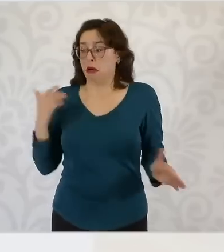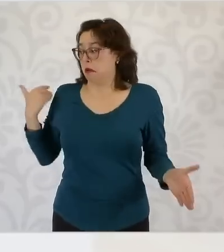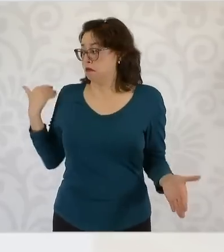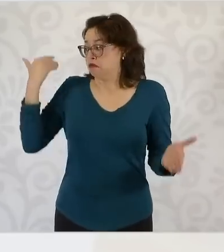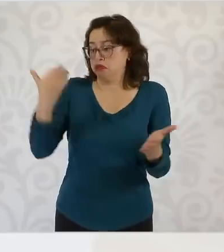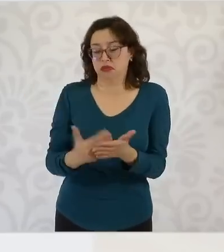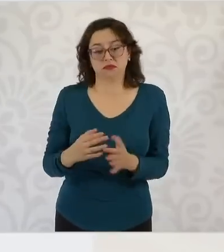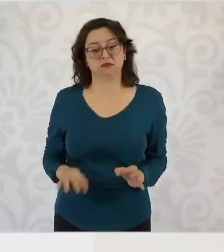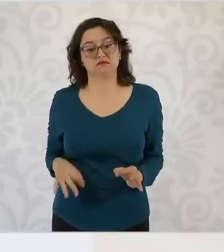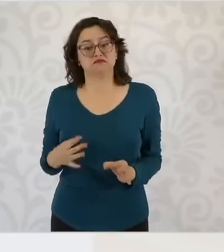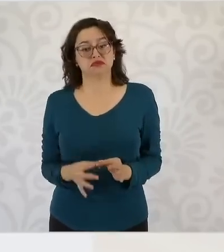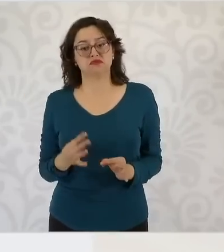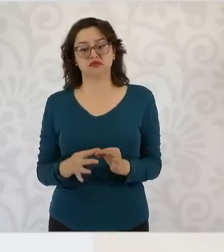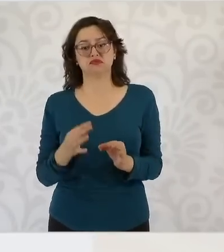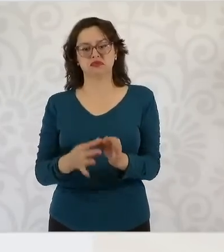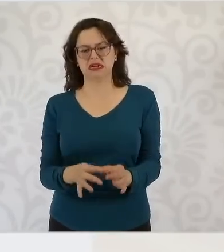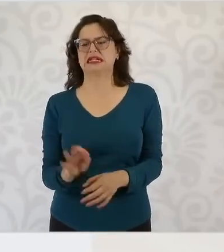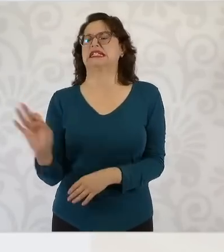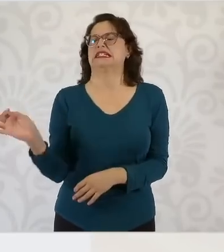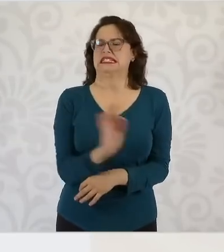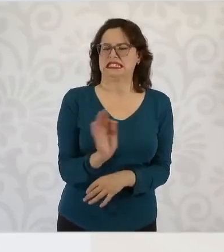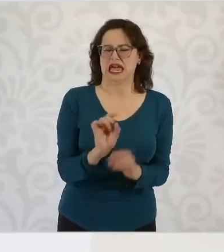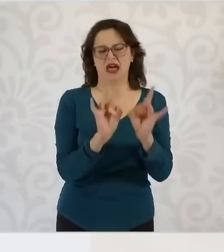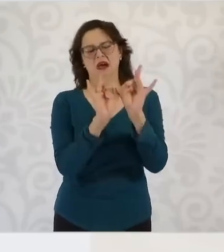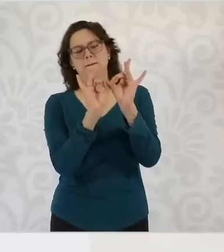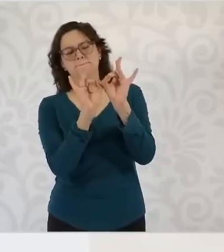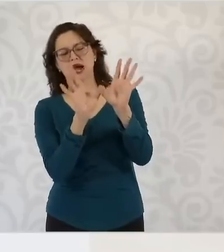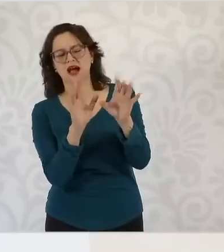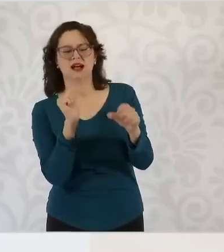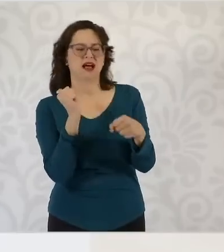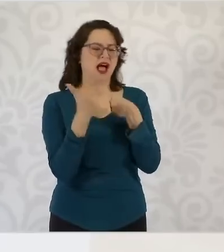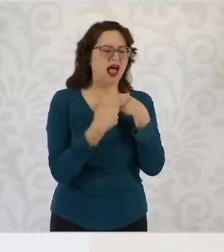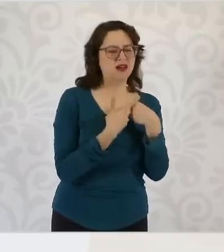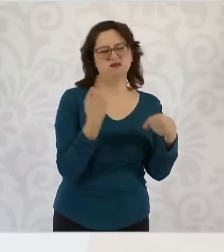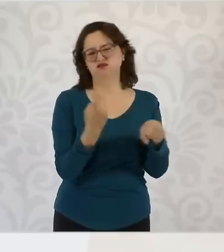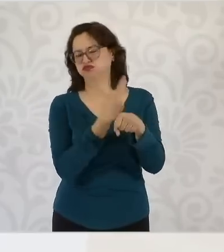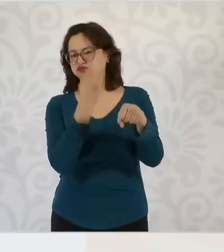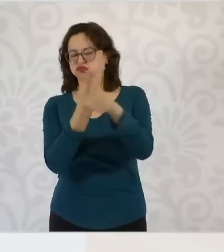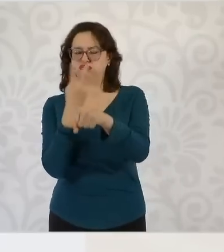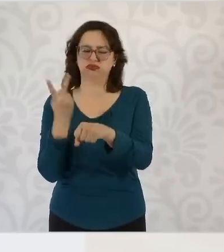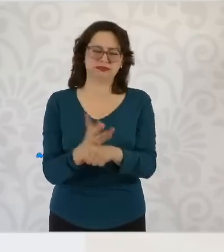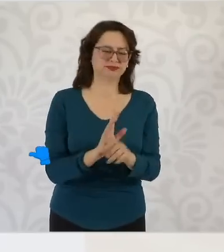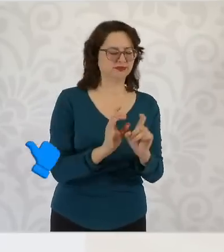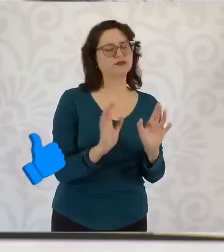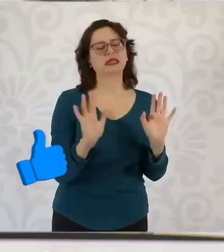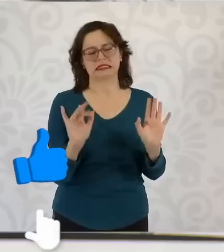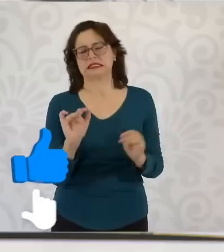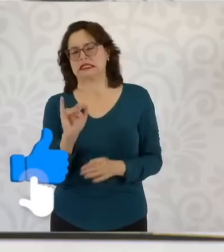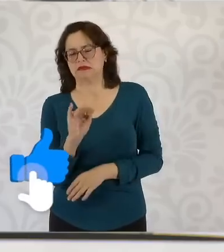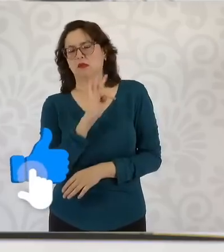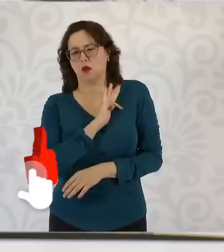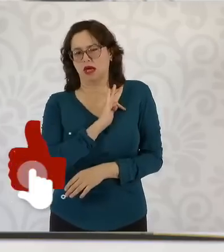sido así. Puede haber momentos en donde no estamos de acuerdo con lo que estamos mencionando,